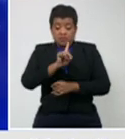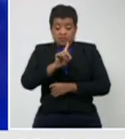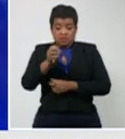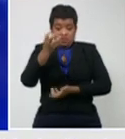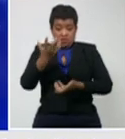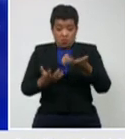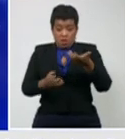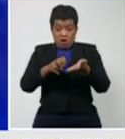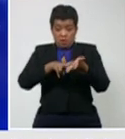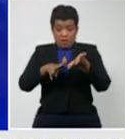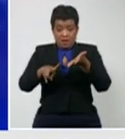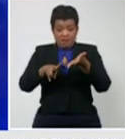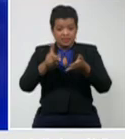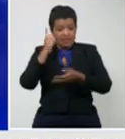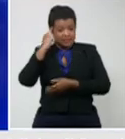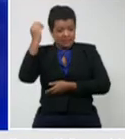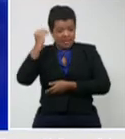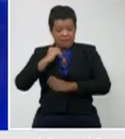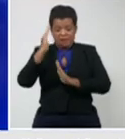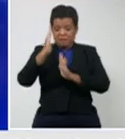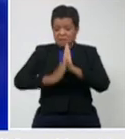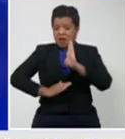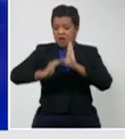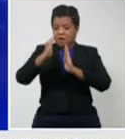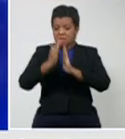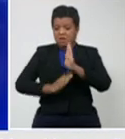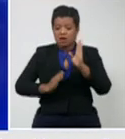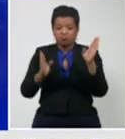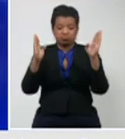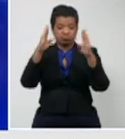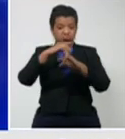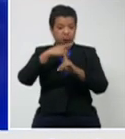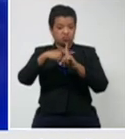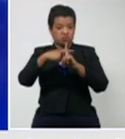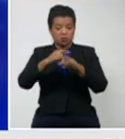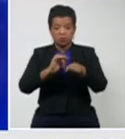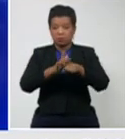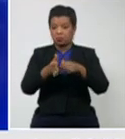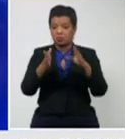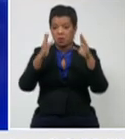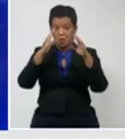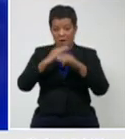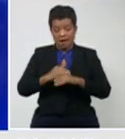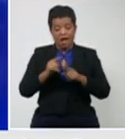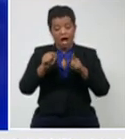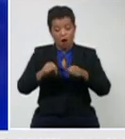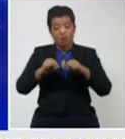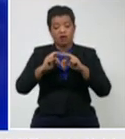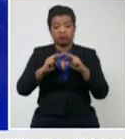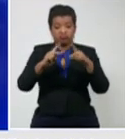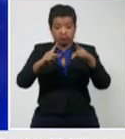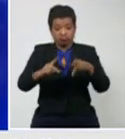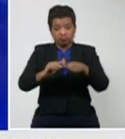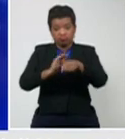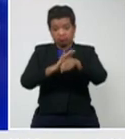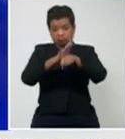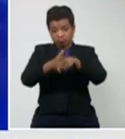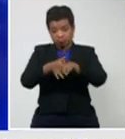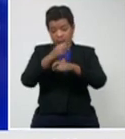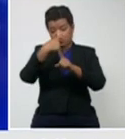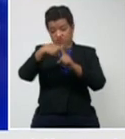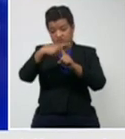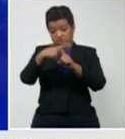estuvo meses sin notificar ningún caso de COVID, y estando en un lugar